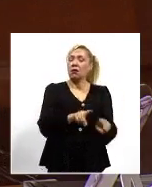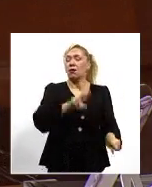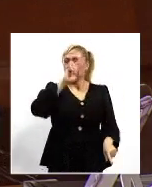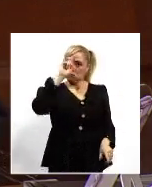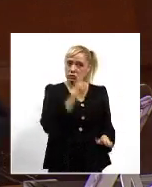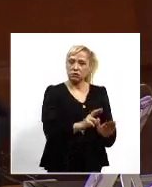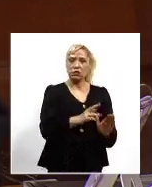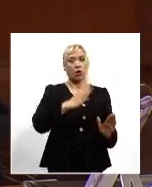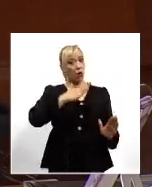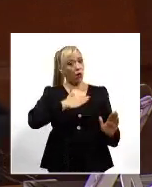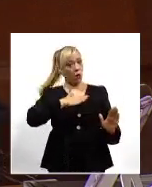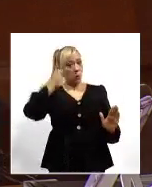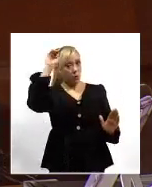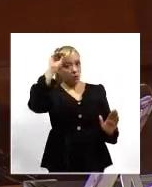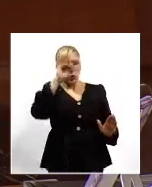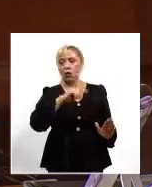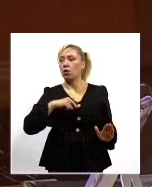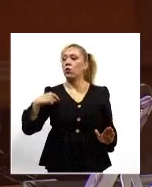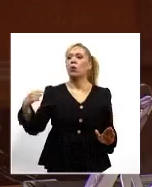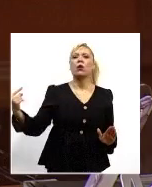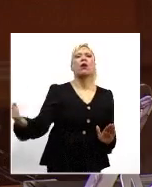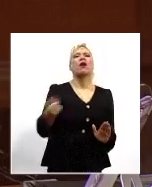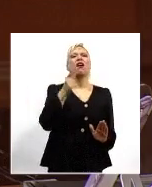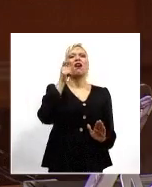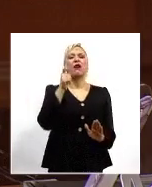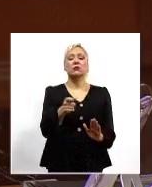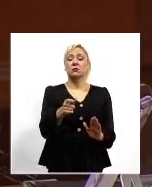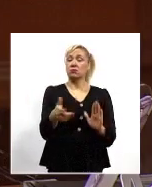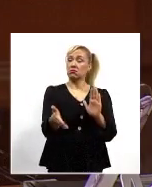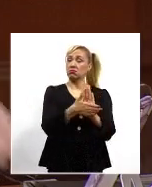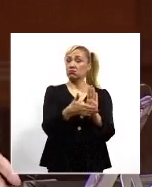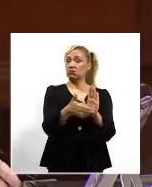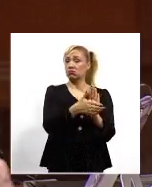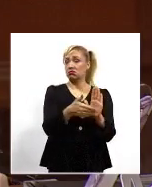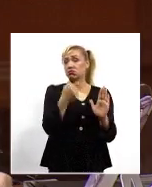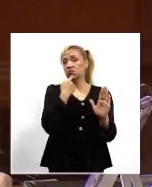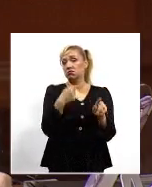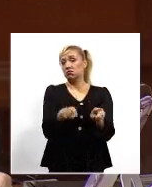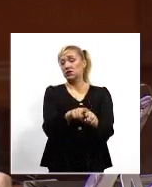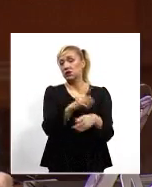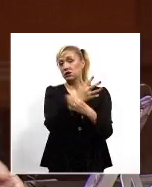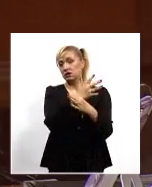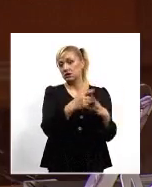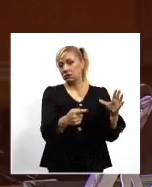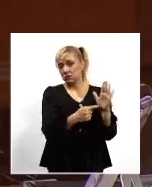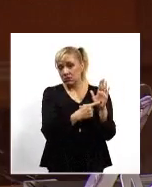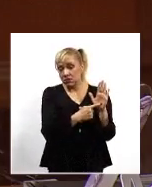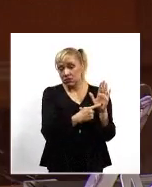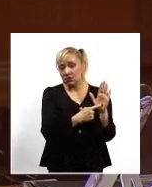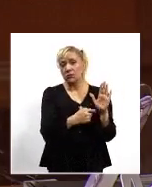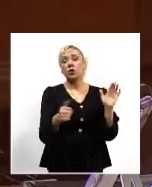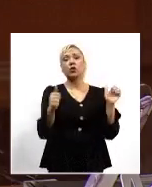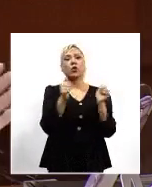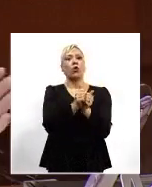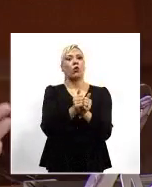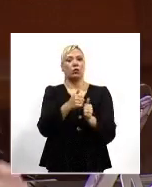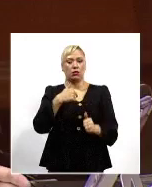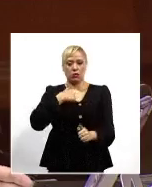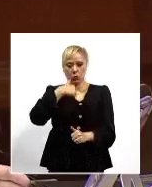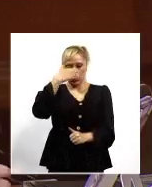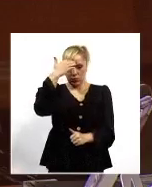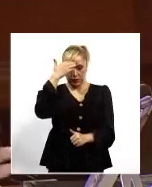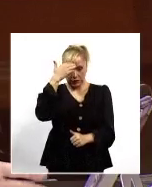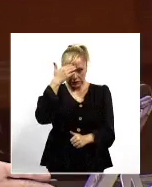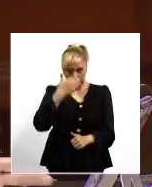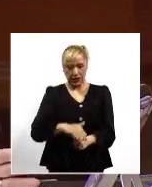sus integrantes procuramos hacerlo dentro del marco que la propia Constitución nos impone, conforme a nuestro leal saber y